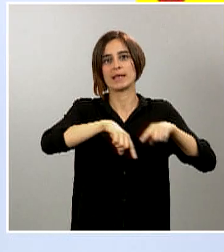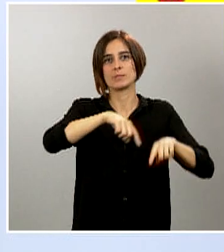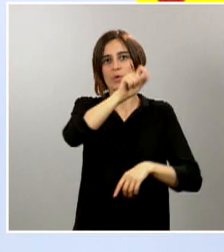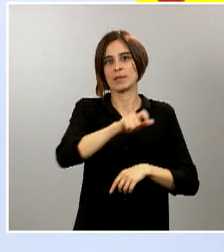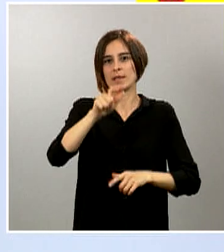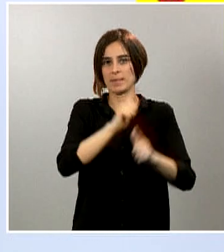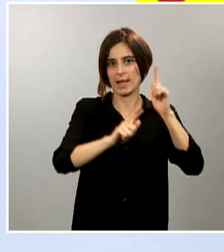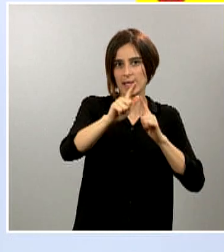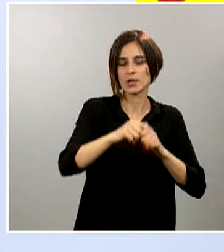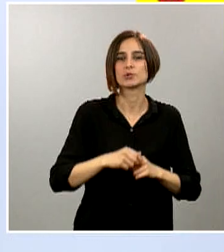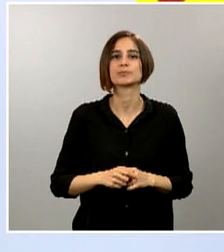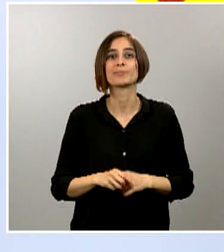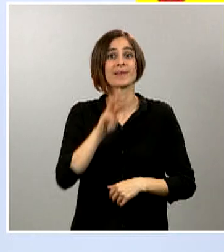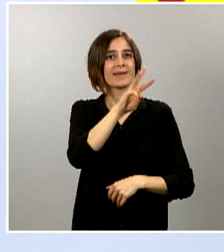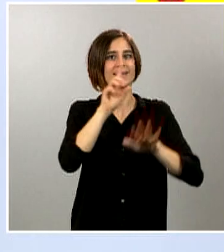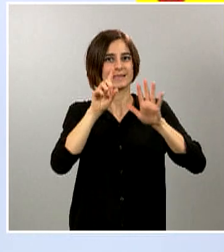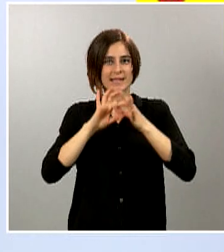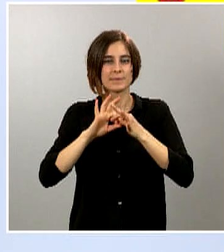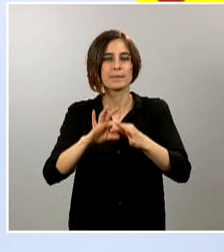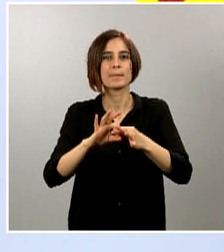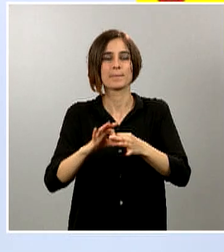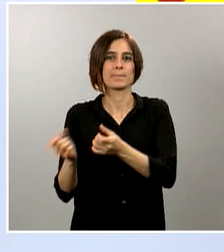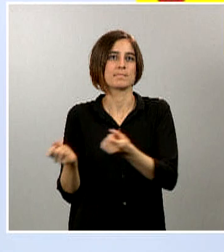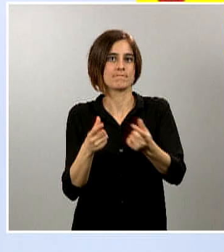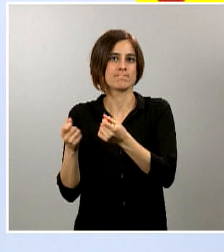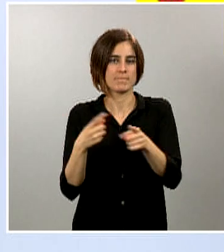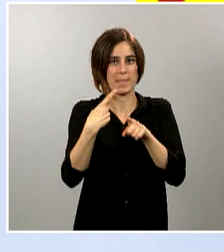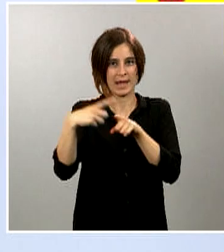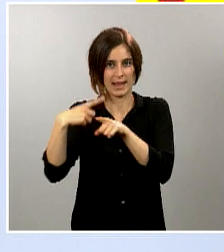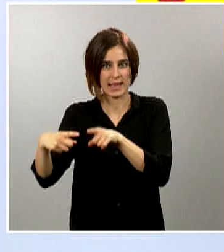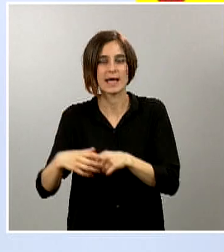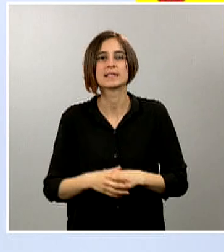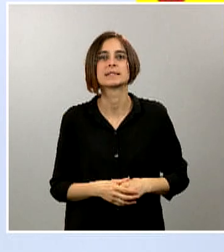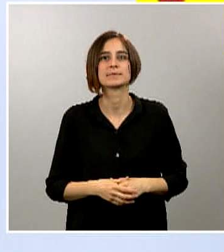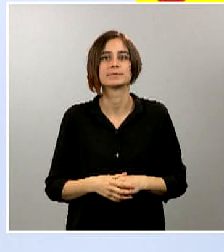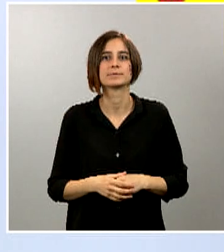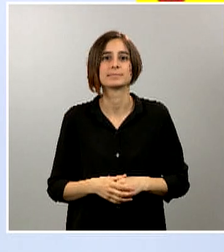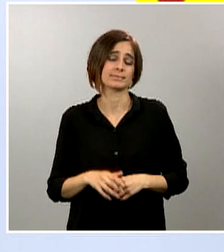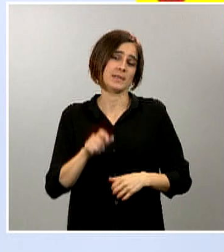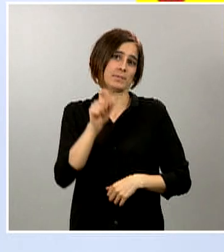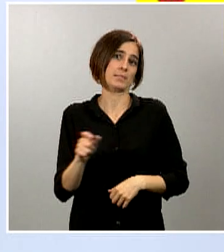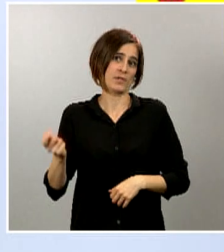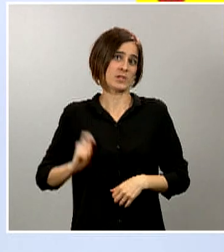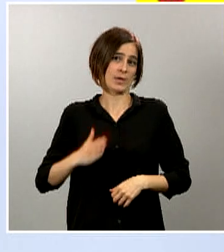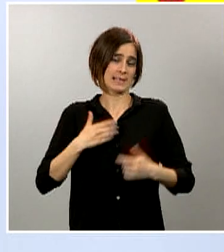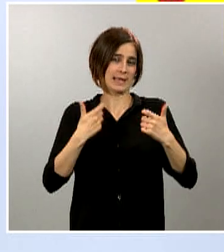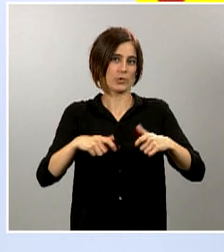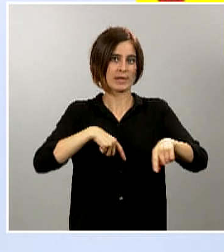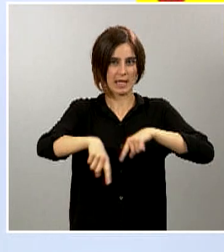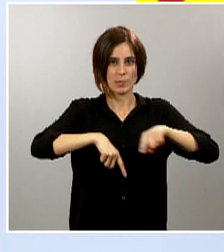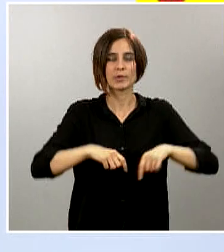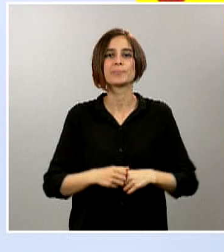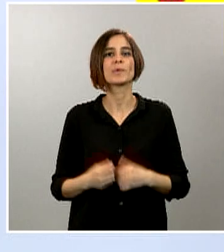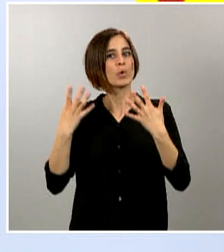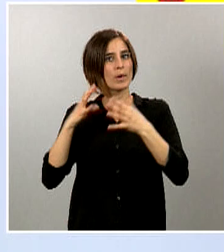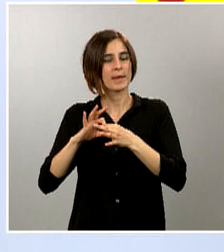36 en relación con el transporte de mercancías y los profesionales del sector, 9 relacionadas con su impacto